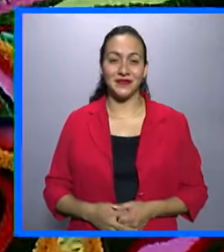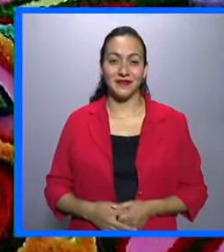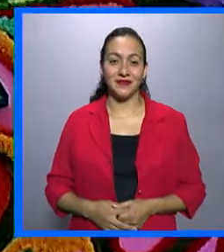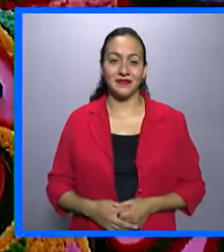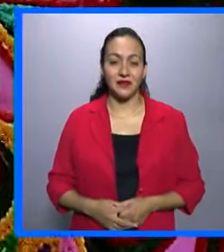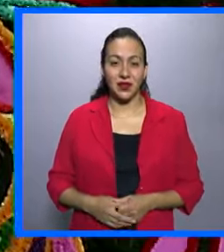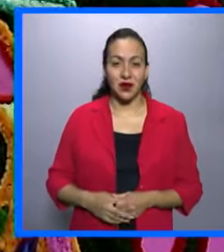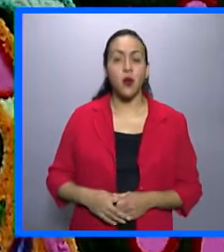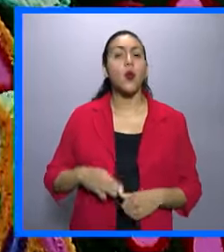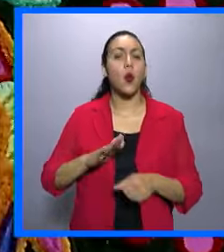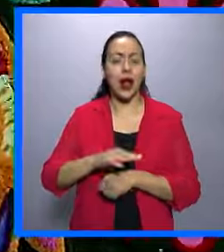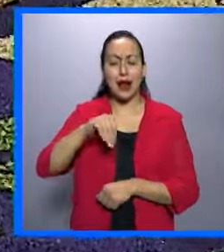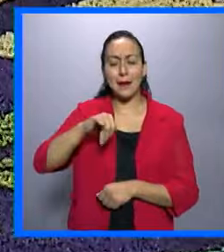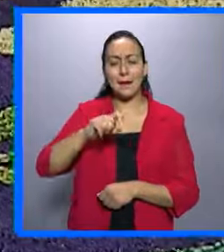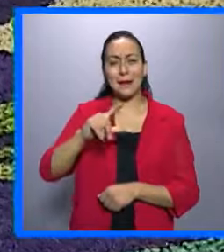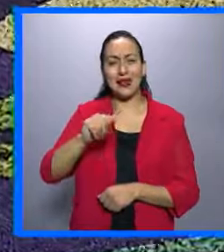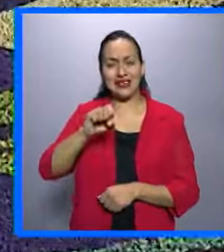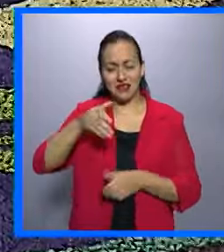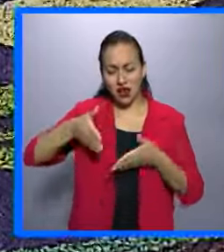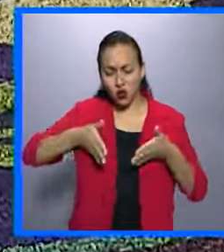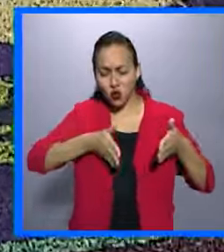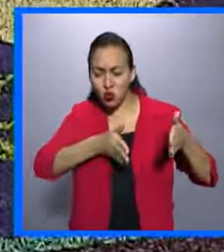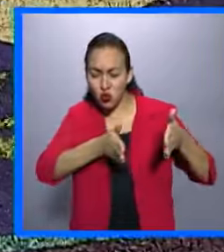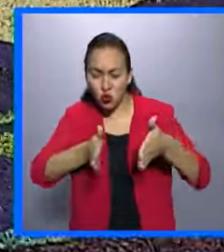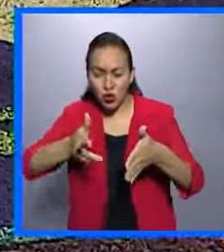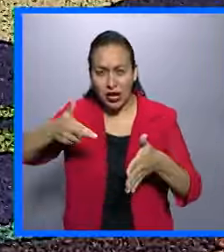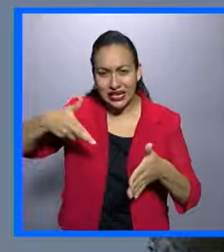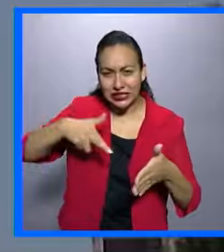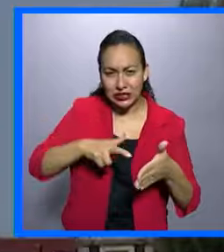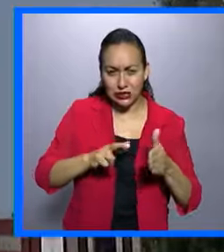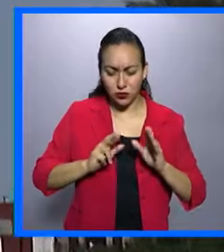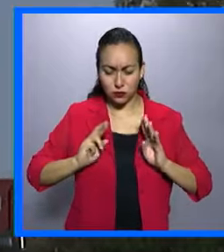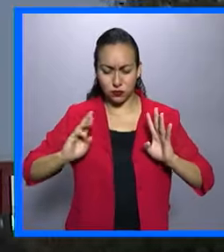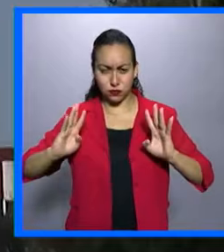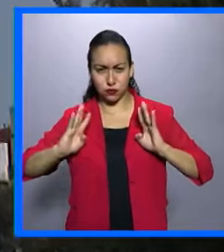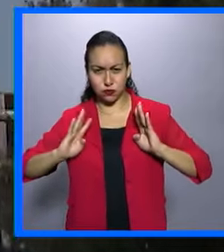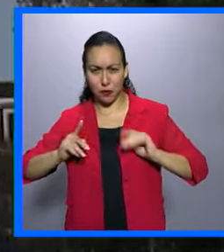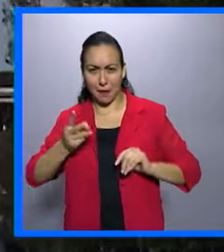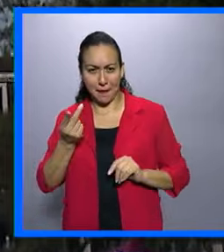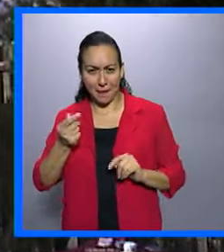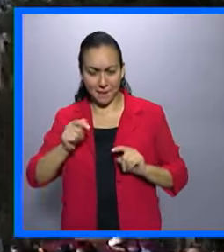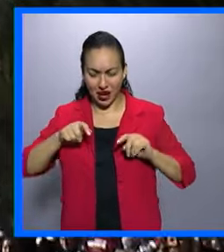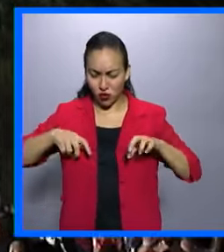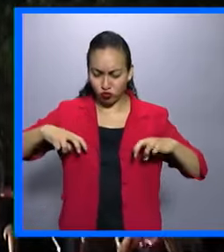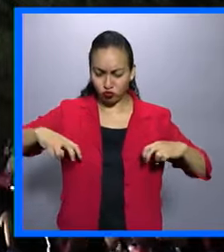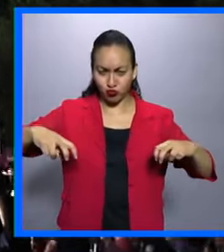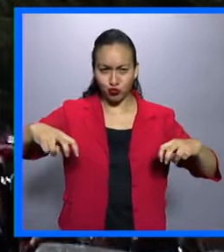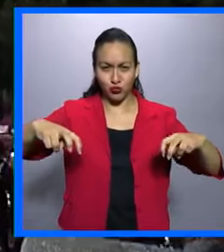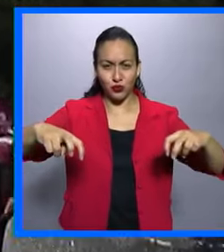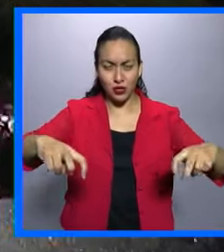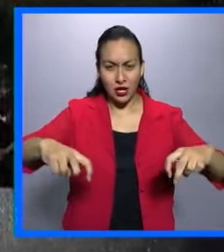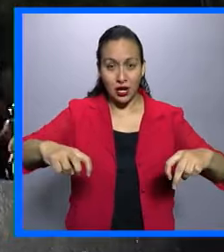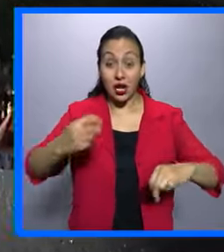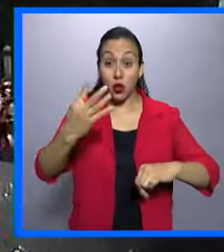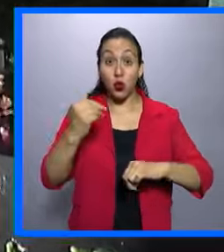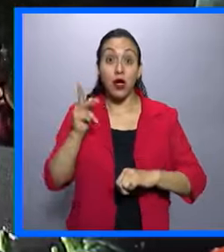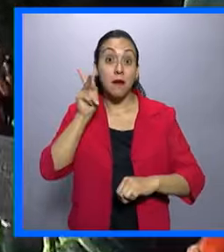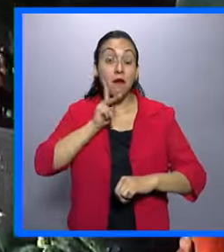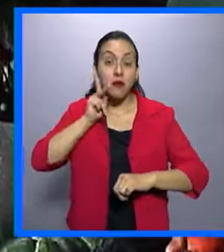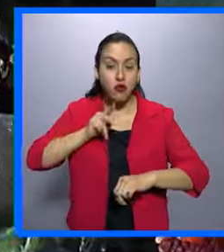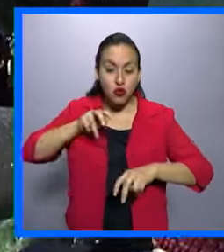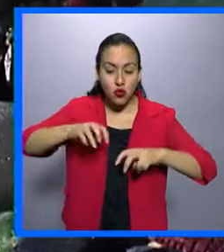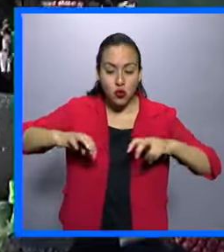El camino al Mictlán, la entrada al río custodiada por Xoloescuintles, las 9 pruebas que se tienen que superar para llegar